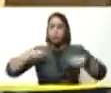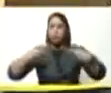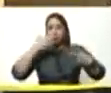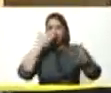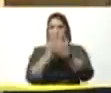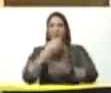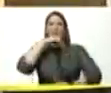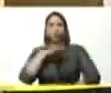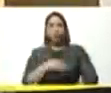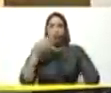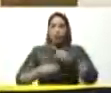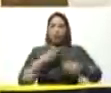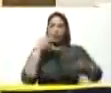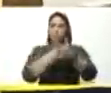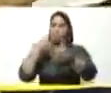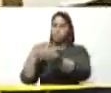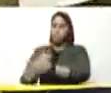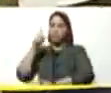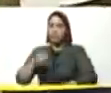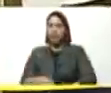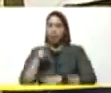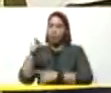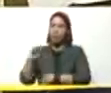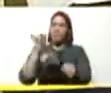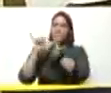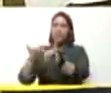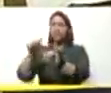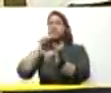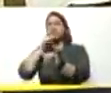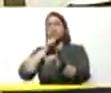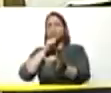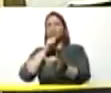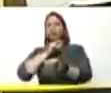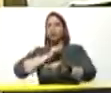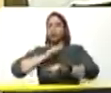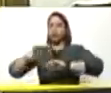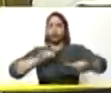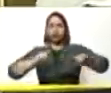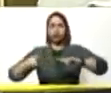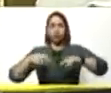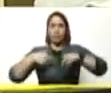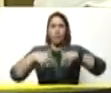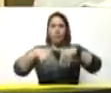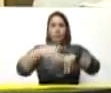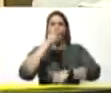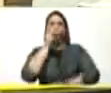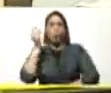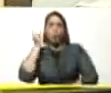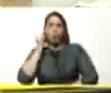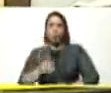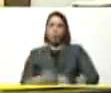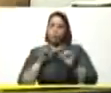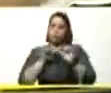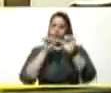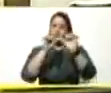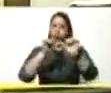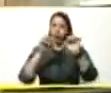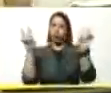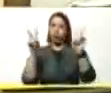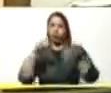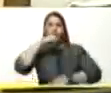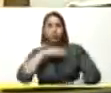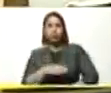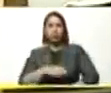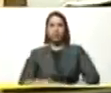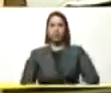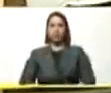de ser esos combatientes y que usted sea quien comande este ejército de hombres y mujeres que seguirá siendo historia y que seguirá venciendo